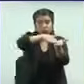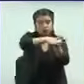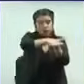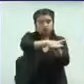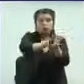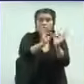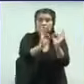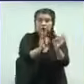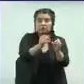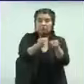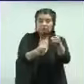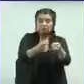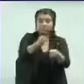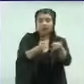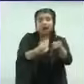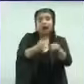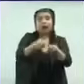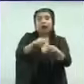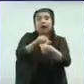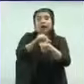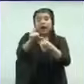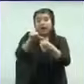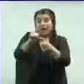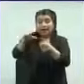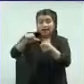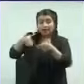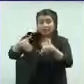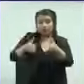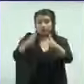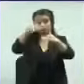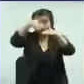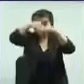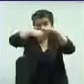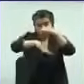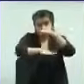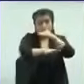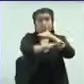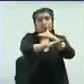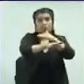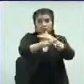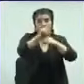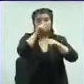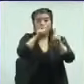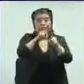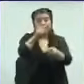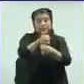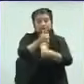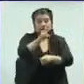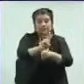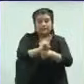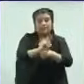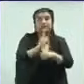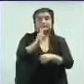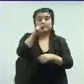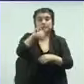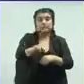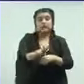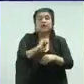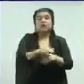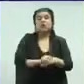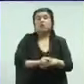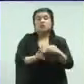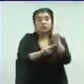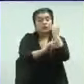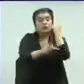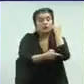caminos rurales, a la realización de pasos a desnivel, particularmente Alta Verapaz, Chimaltenango, Huehuetenango,